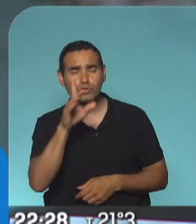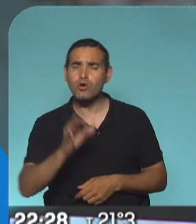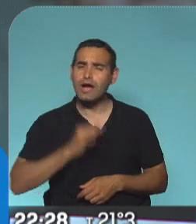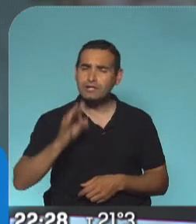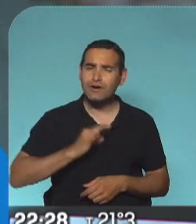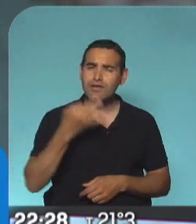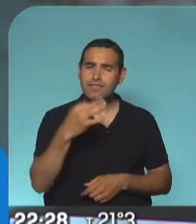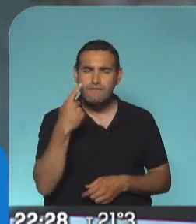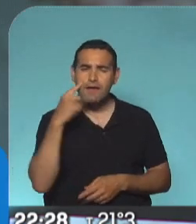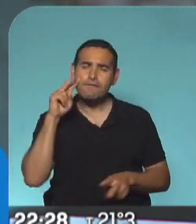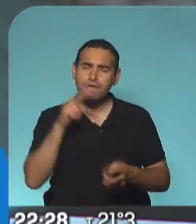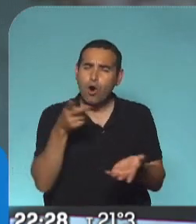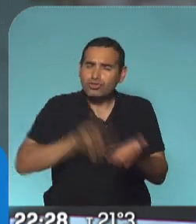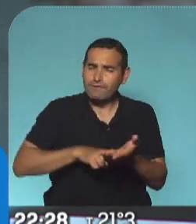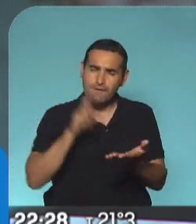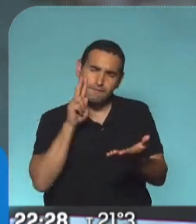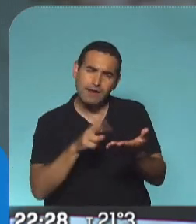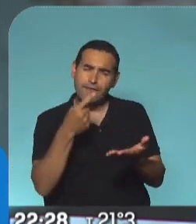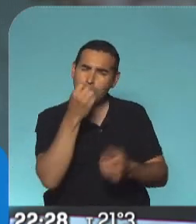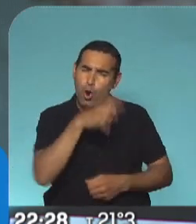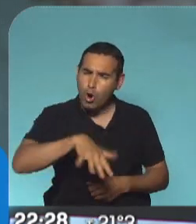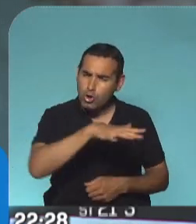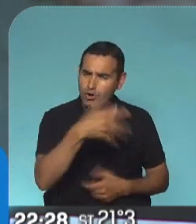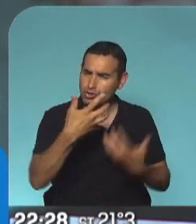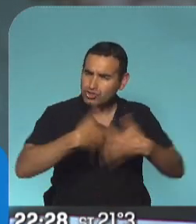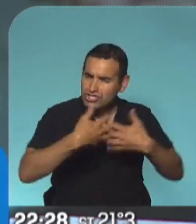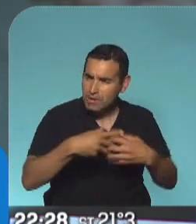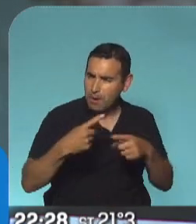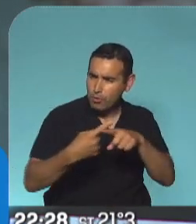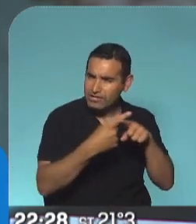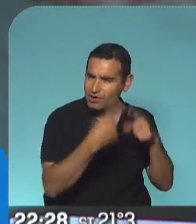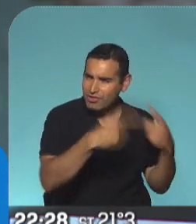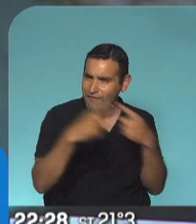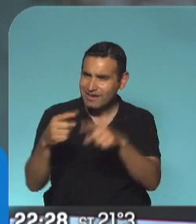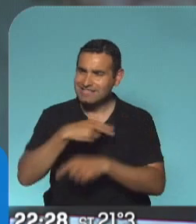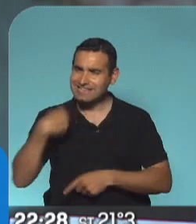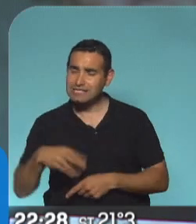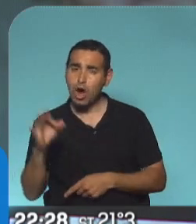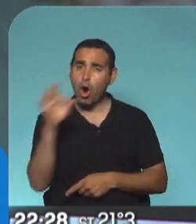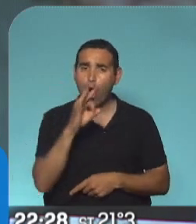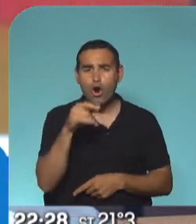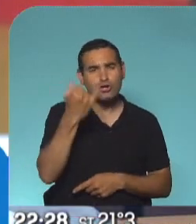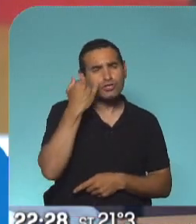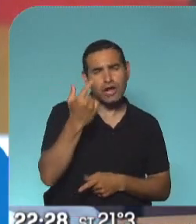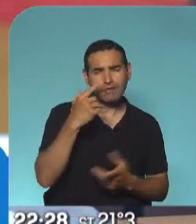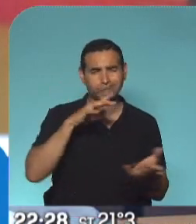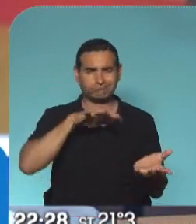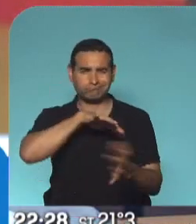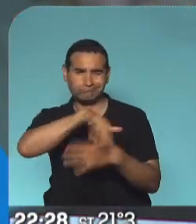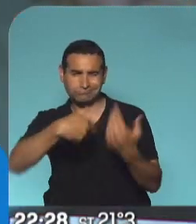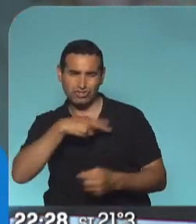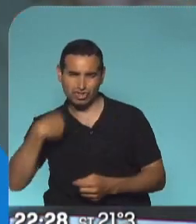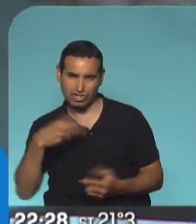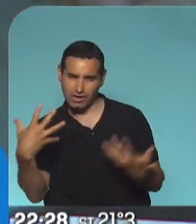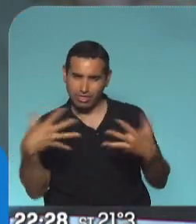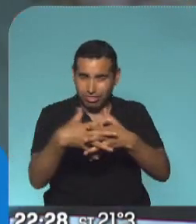a revisar si efectivamente Hong Kong sigue siendo un sistema político diferente al de China o si ya se confundió con el sistema político chino. Y